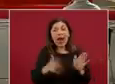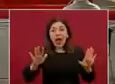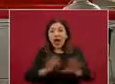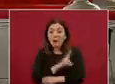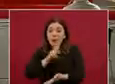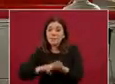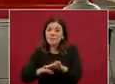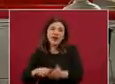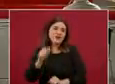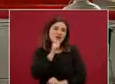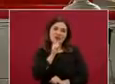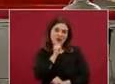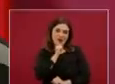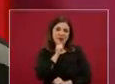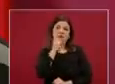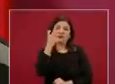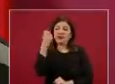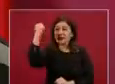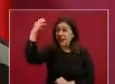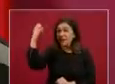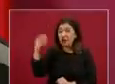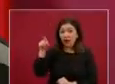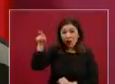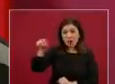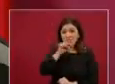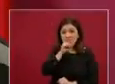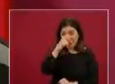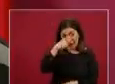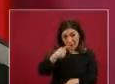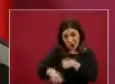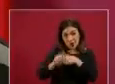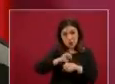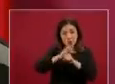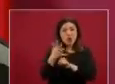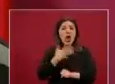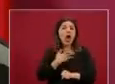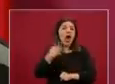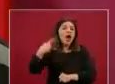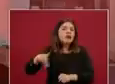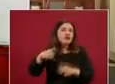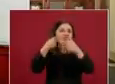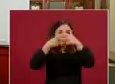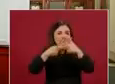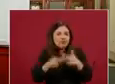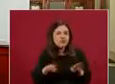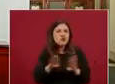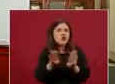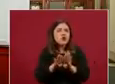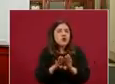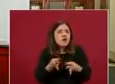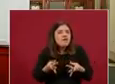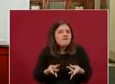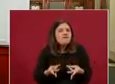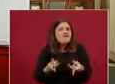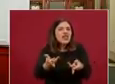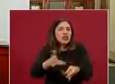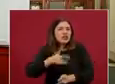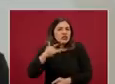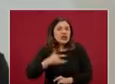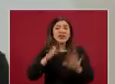de riesgo. El semáforo de riesgo COVID tiene precisamente una calibración con una sensibilidad en función de esos